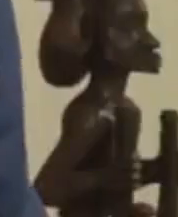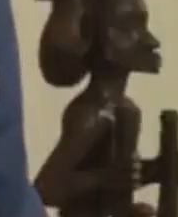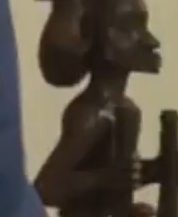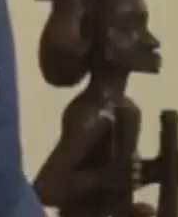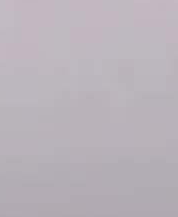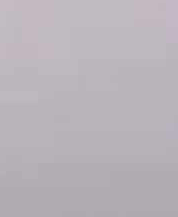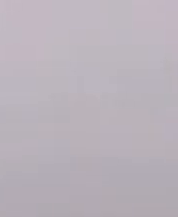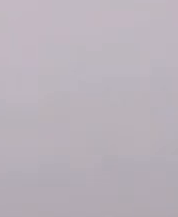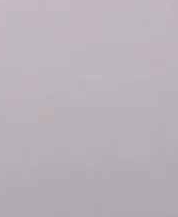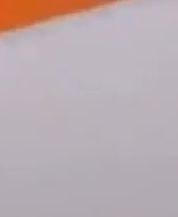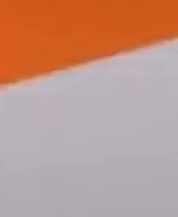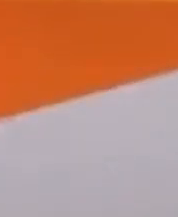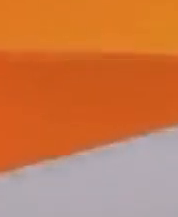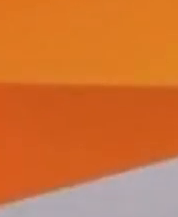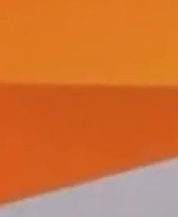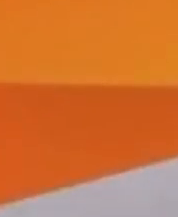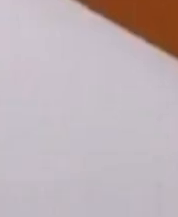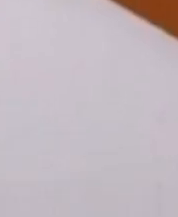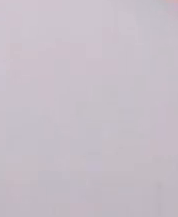Austral.